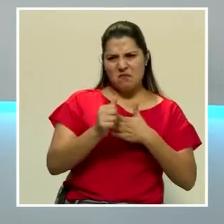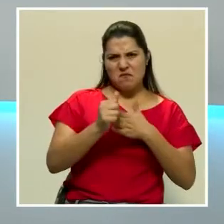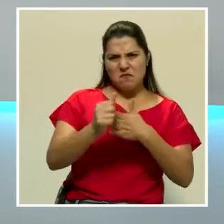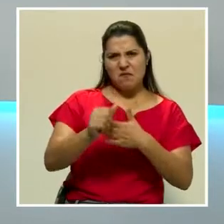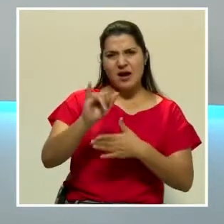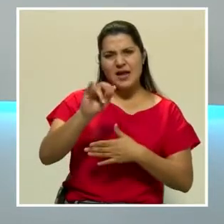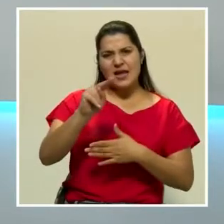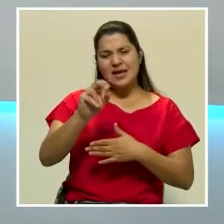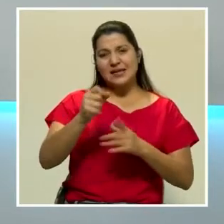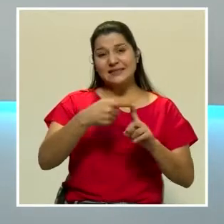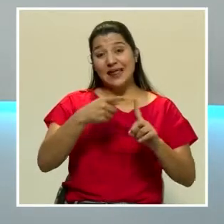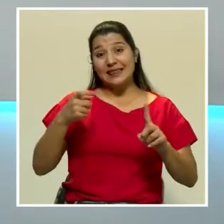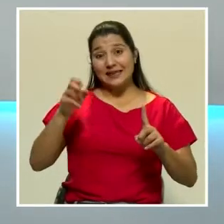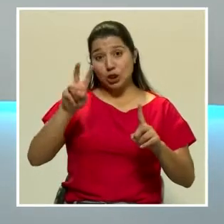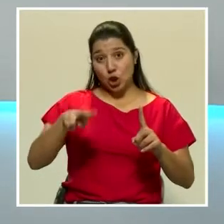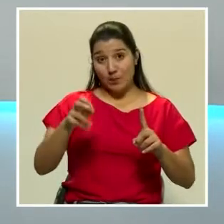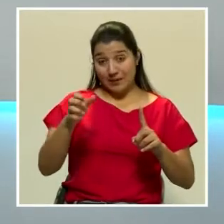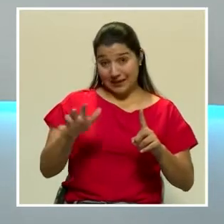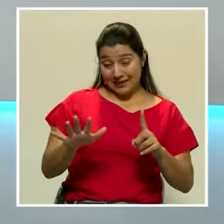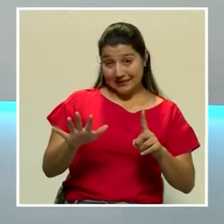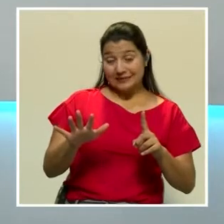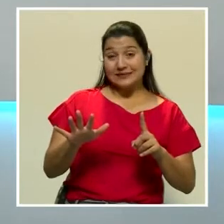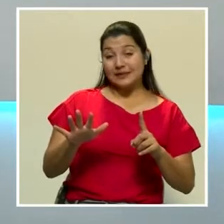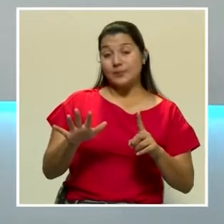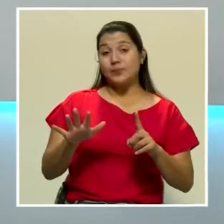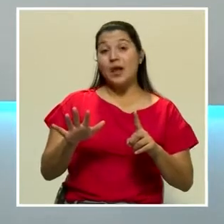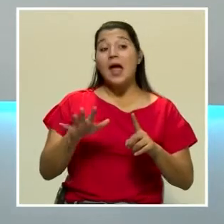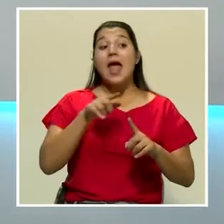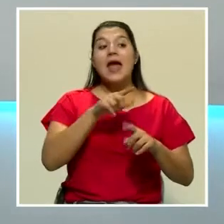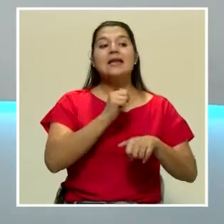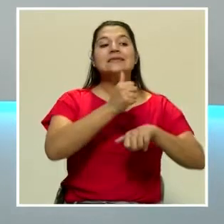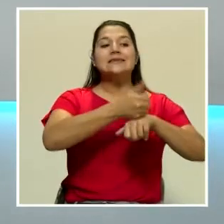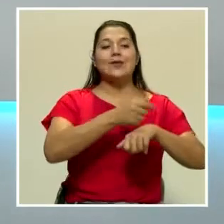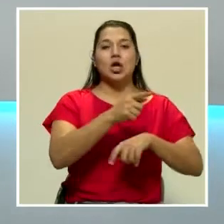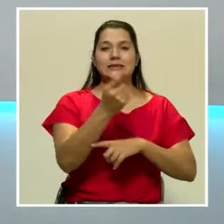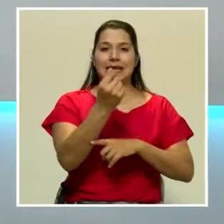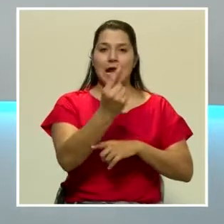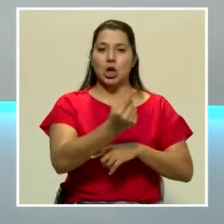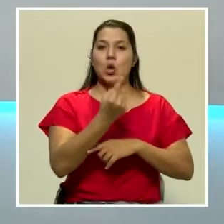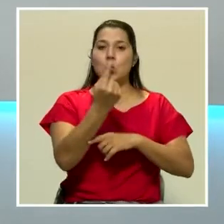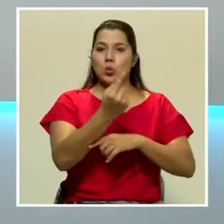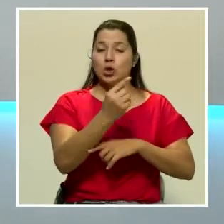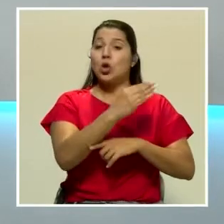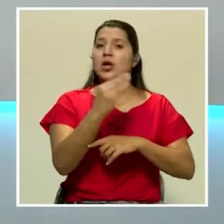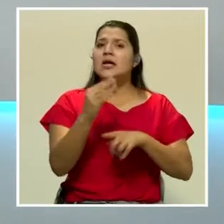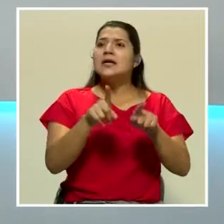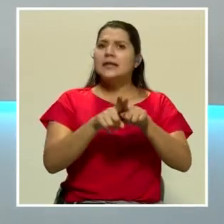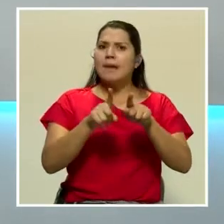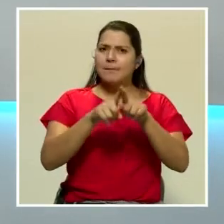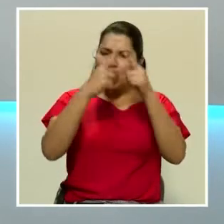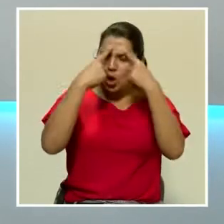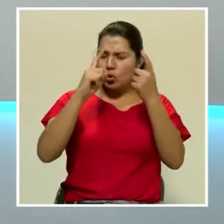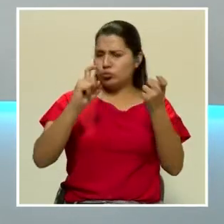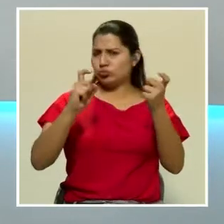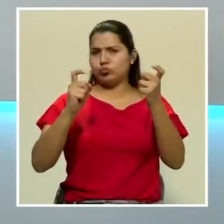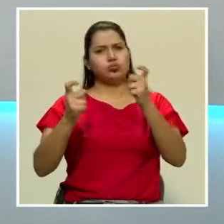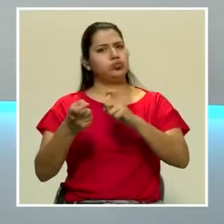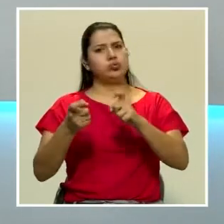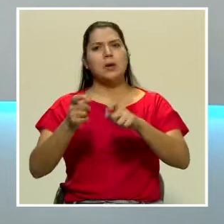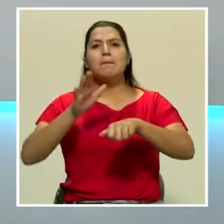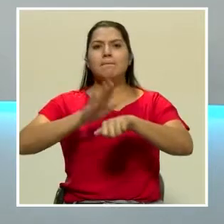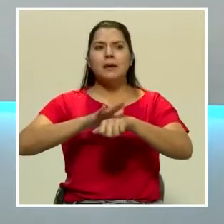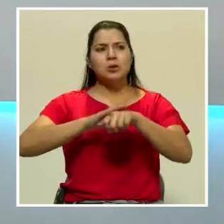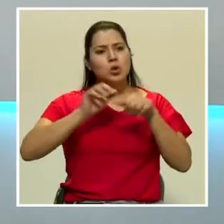año 2015, la institución en la que implementó el salario único y lideró una transformación que ha aumentado de manera sostenida la